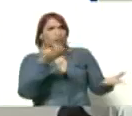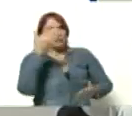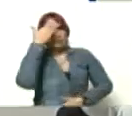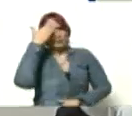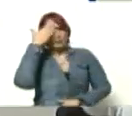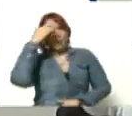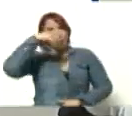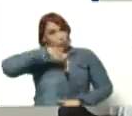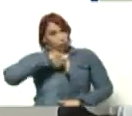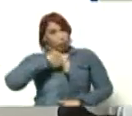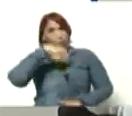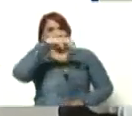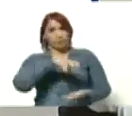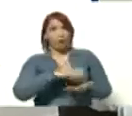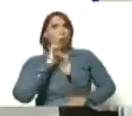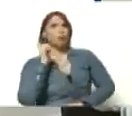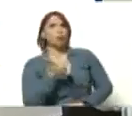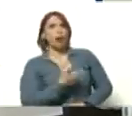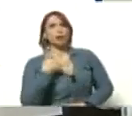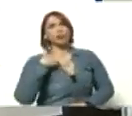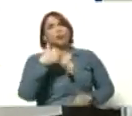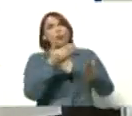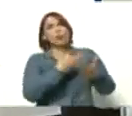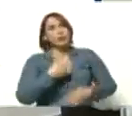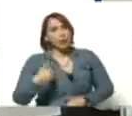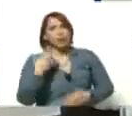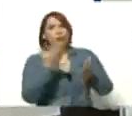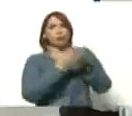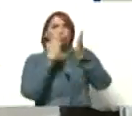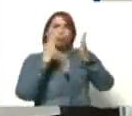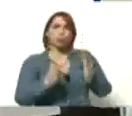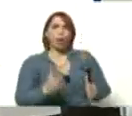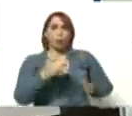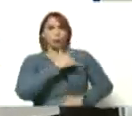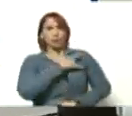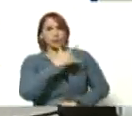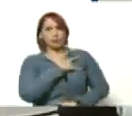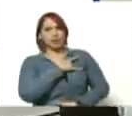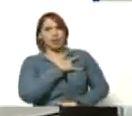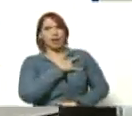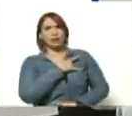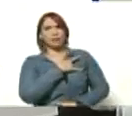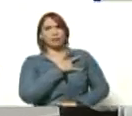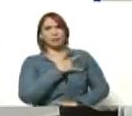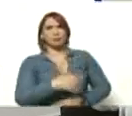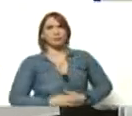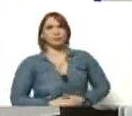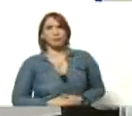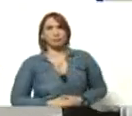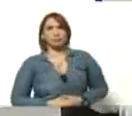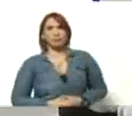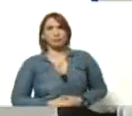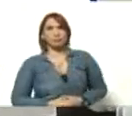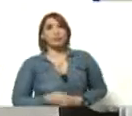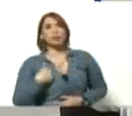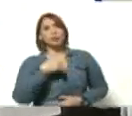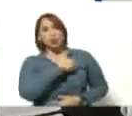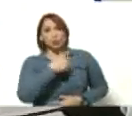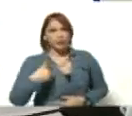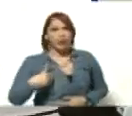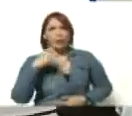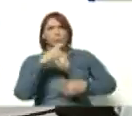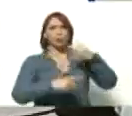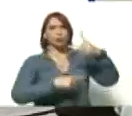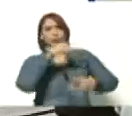estado Guárico y la quiero estudiar en la Universidad Politécnica Territorial Los Llanos Juana Ramírez La Avanzadora, porque yo quiero producir para el